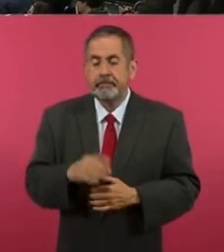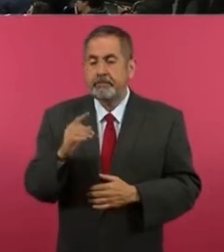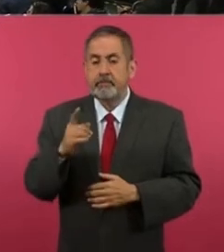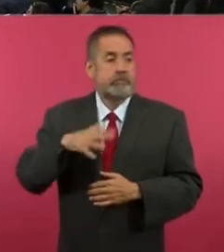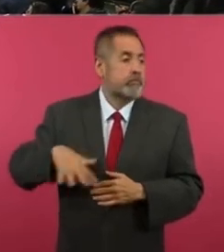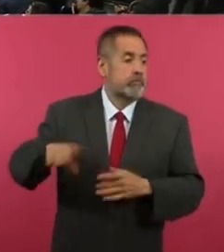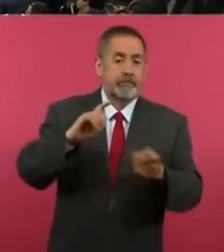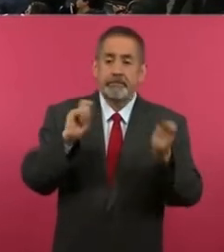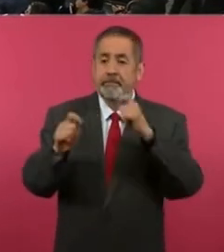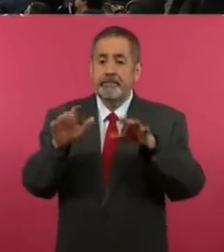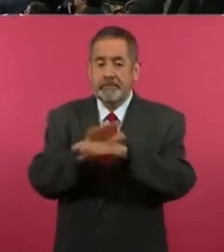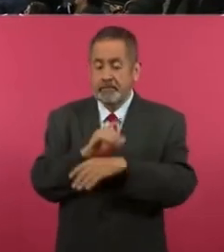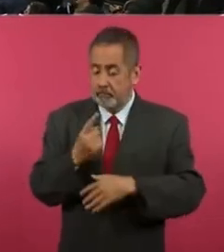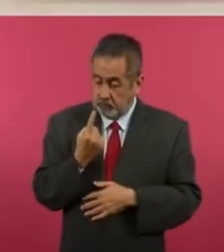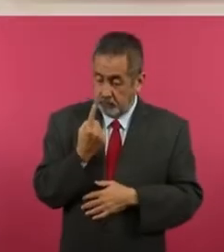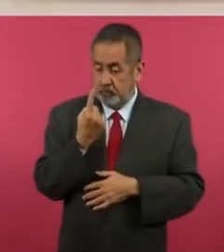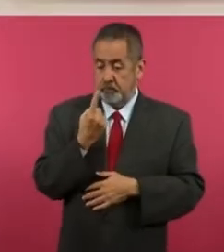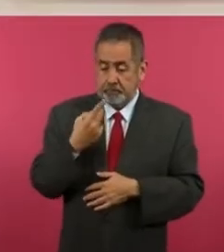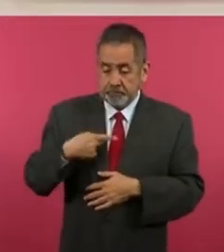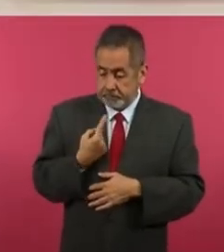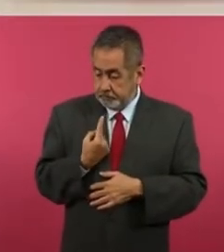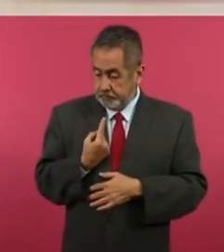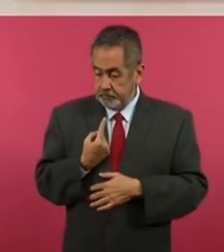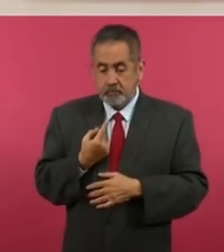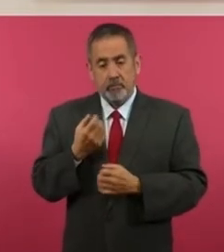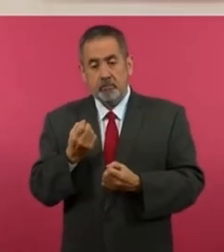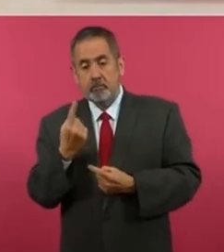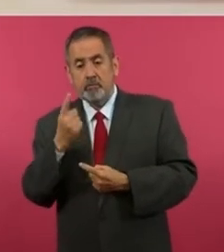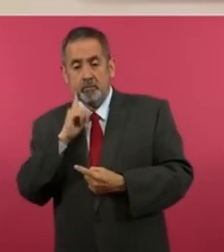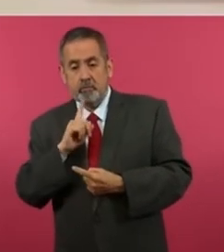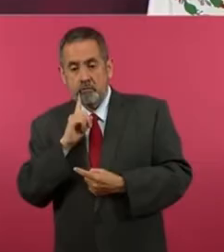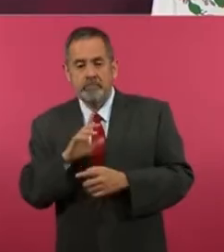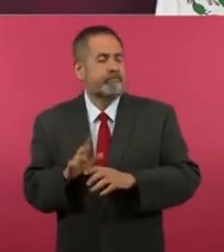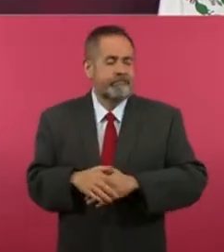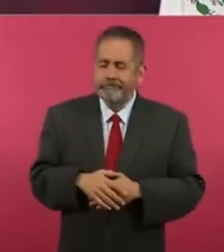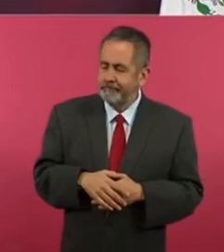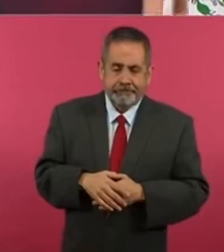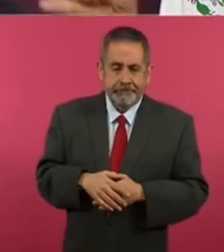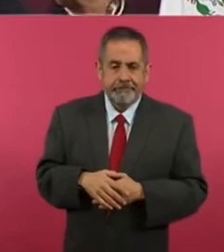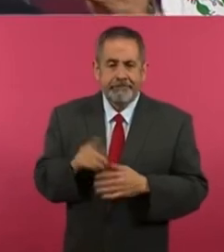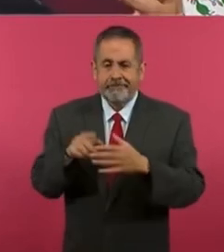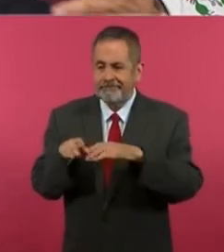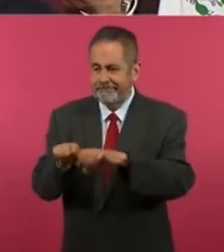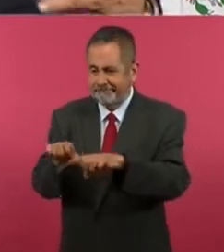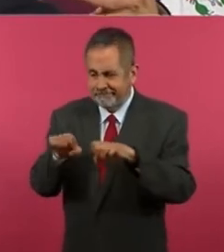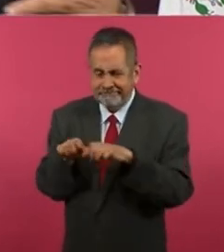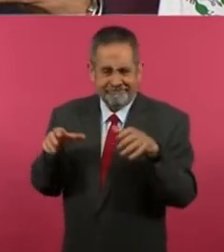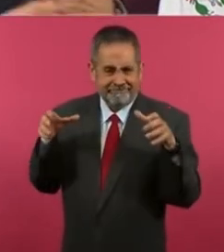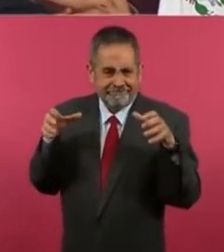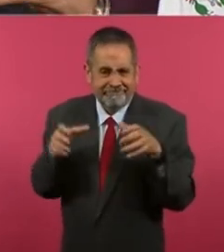solo hombre, de una sola mujer. Esto es de equipos.